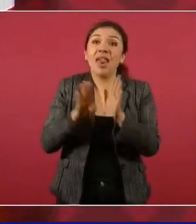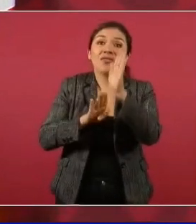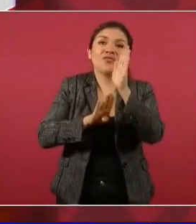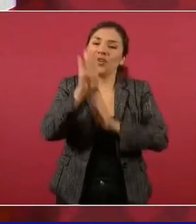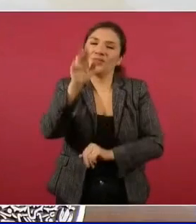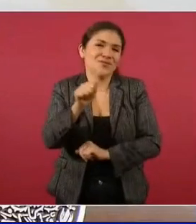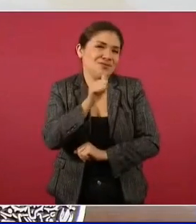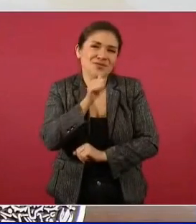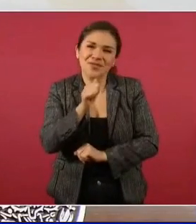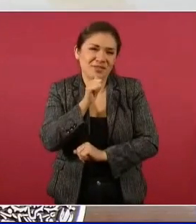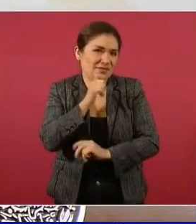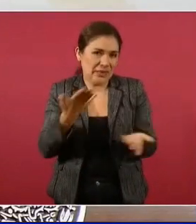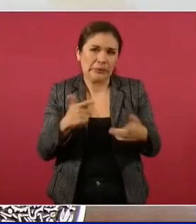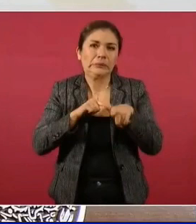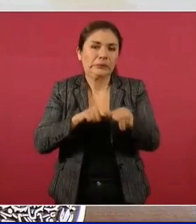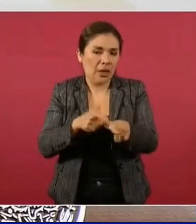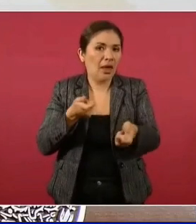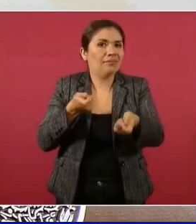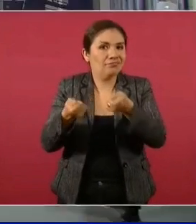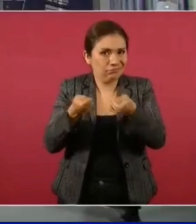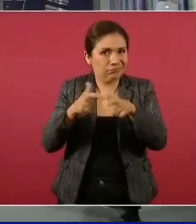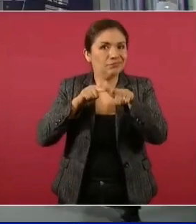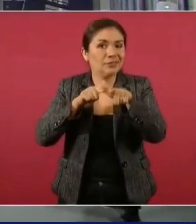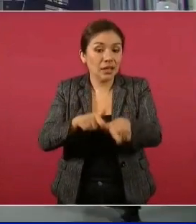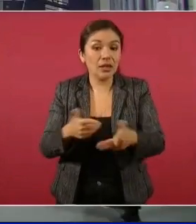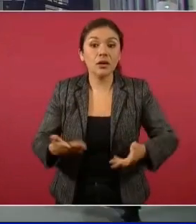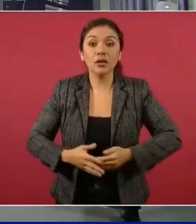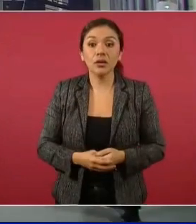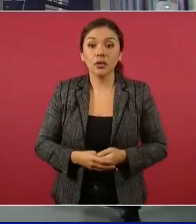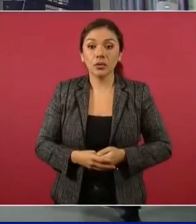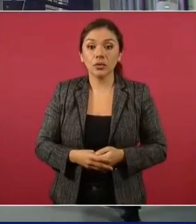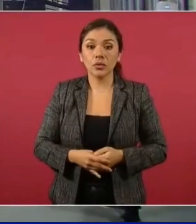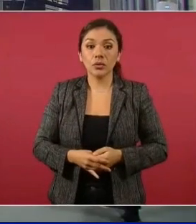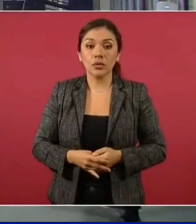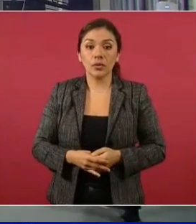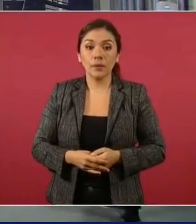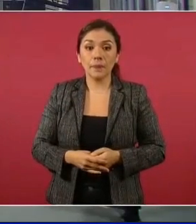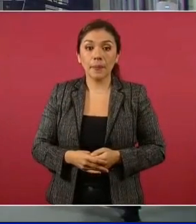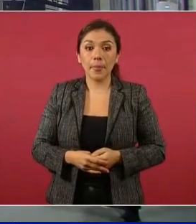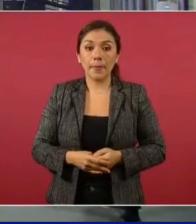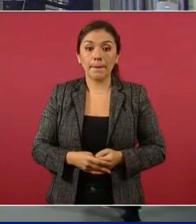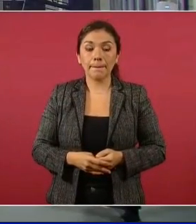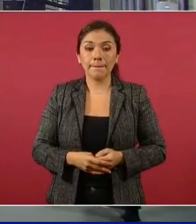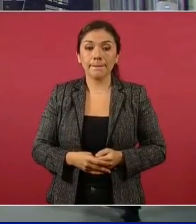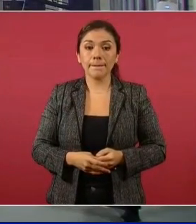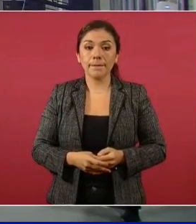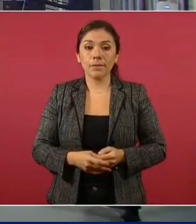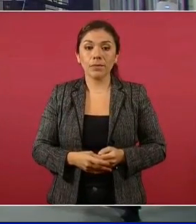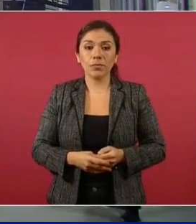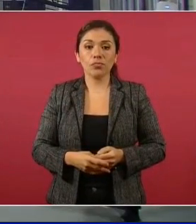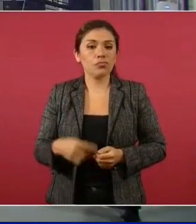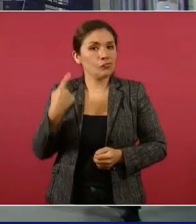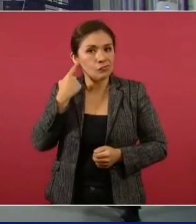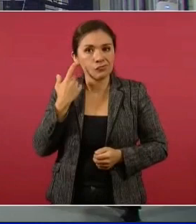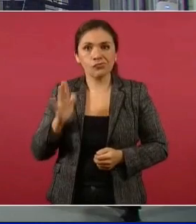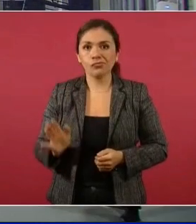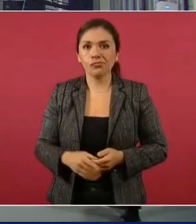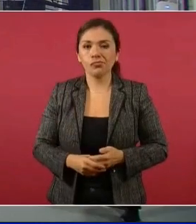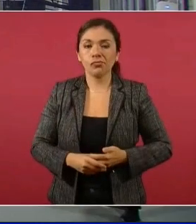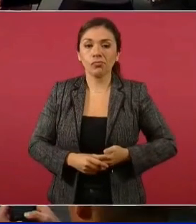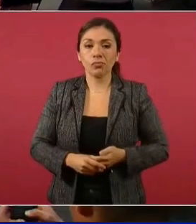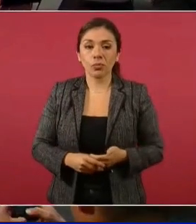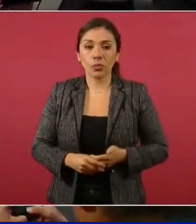Sí. Hace algunos años era el 2.5% de todo el movimiento mundial de la moneda, de las monedas